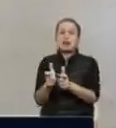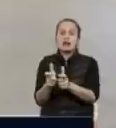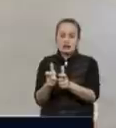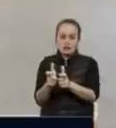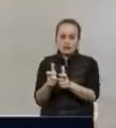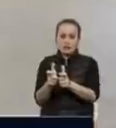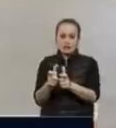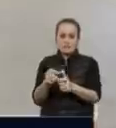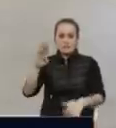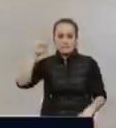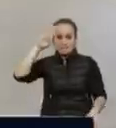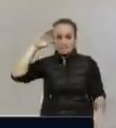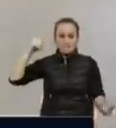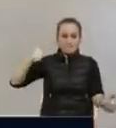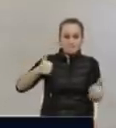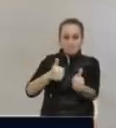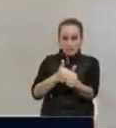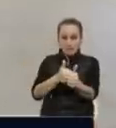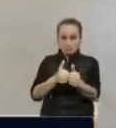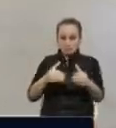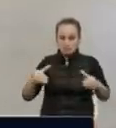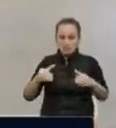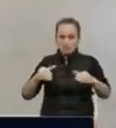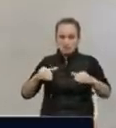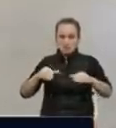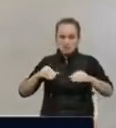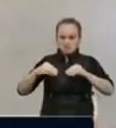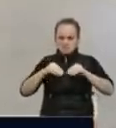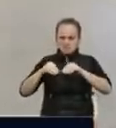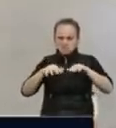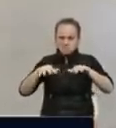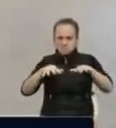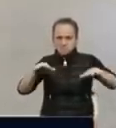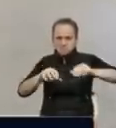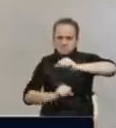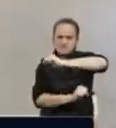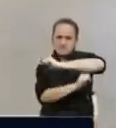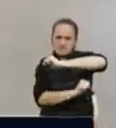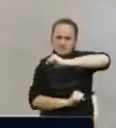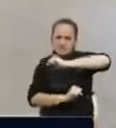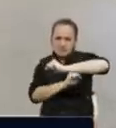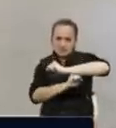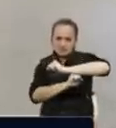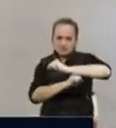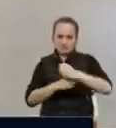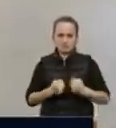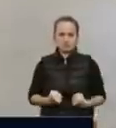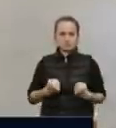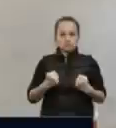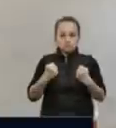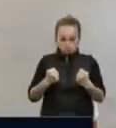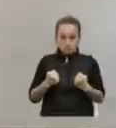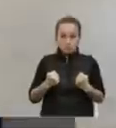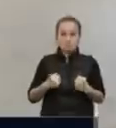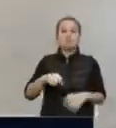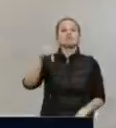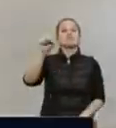Y el paramilitarismo se extendió, se fortaleció. Y de eso no hay